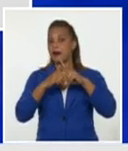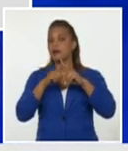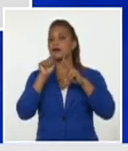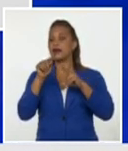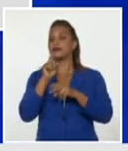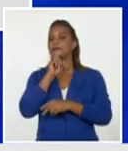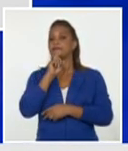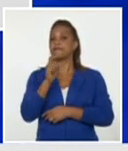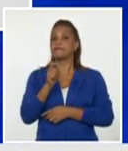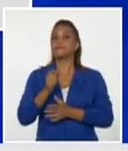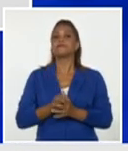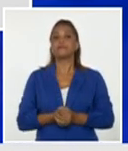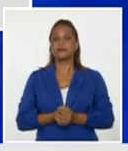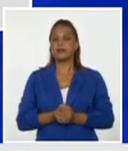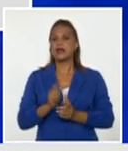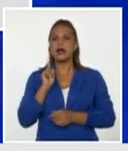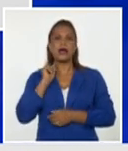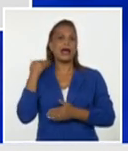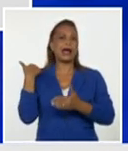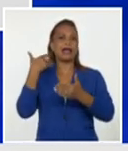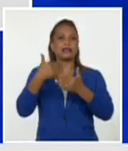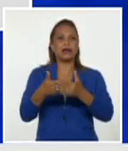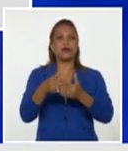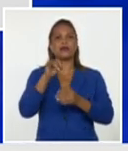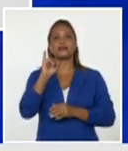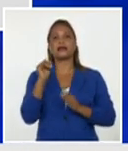se han diagnosticado